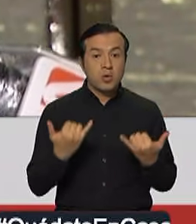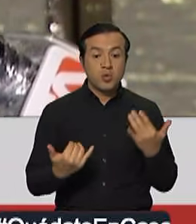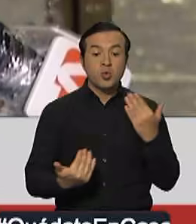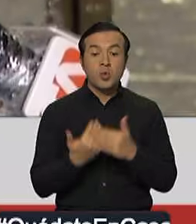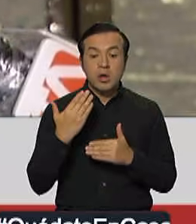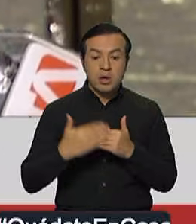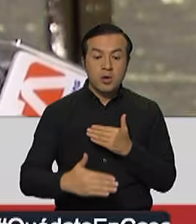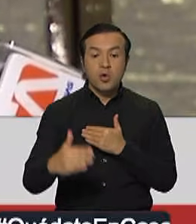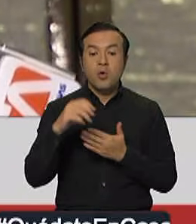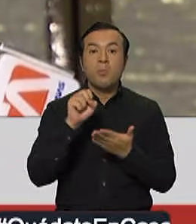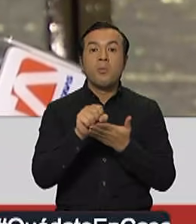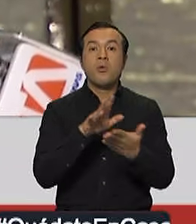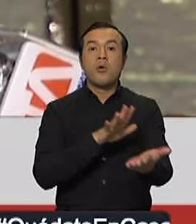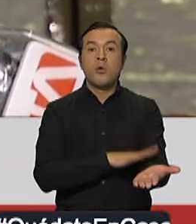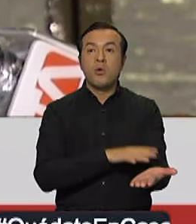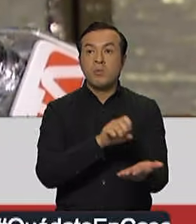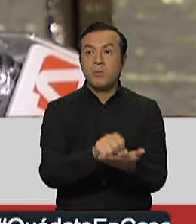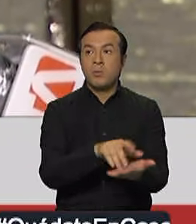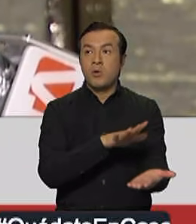es un programa